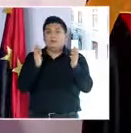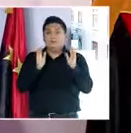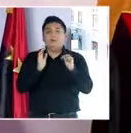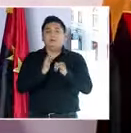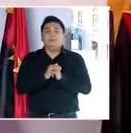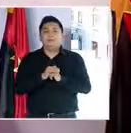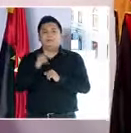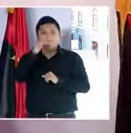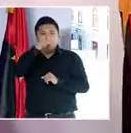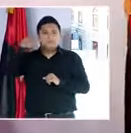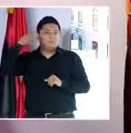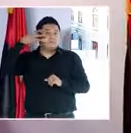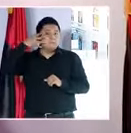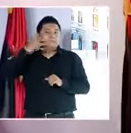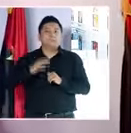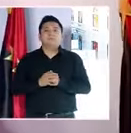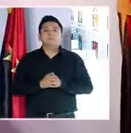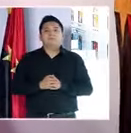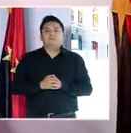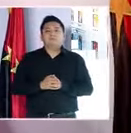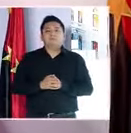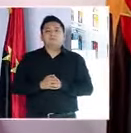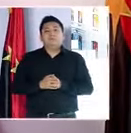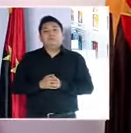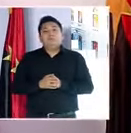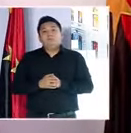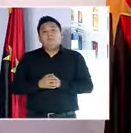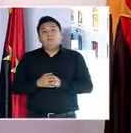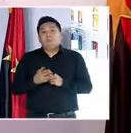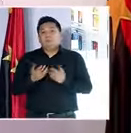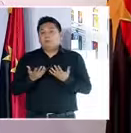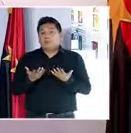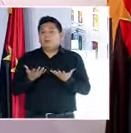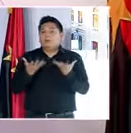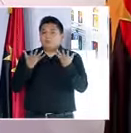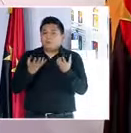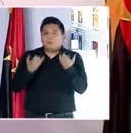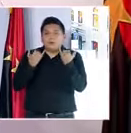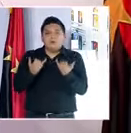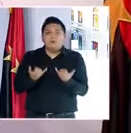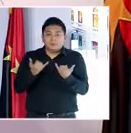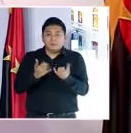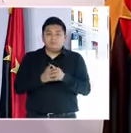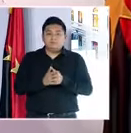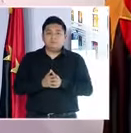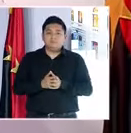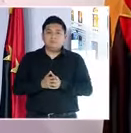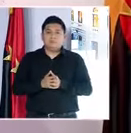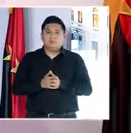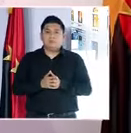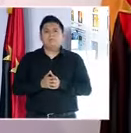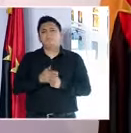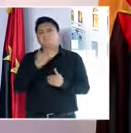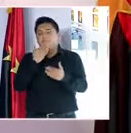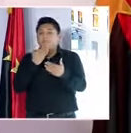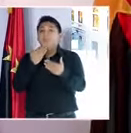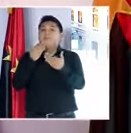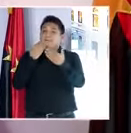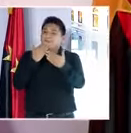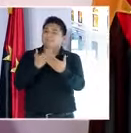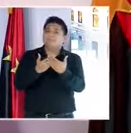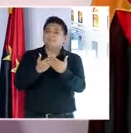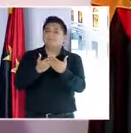tiene Norte de Santander. Quiero, en este momento, agradecer